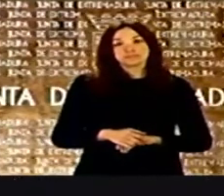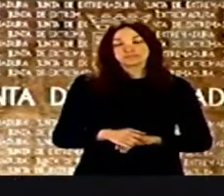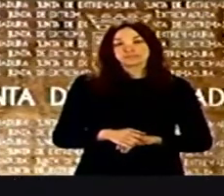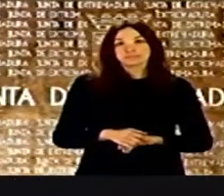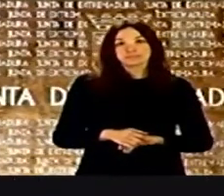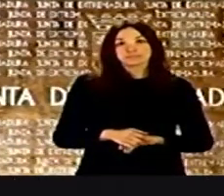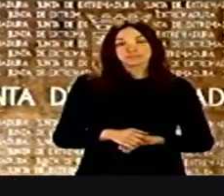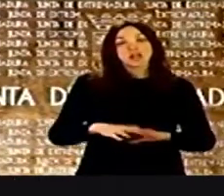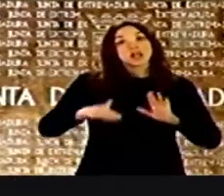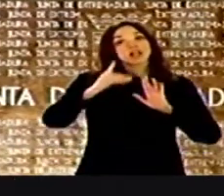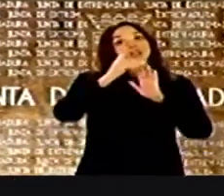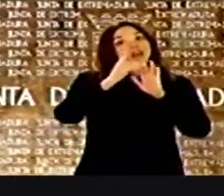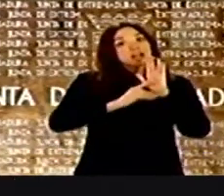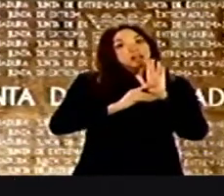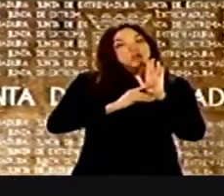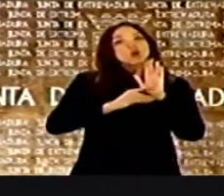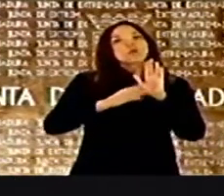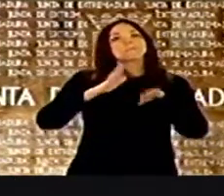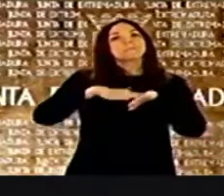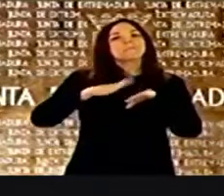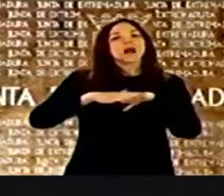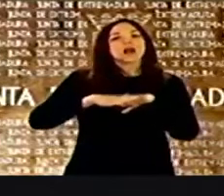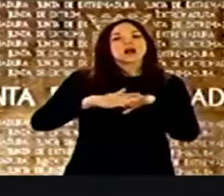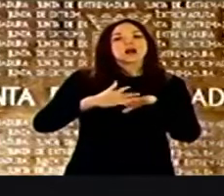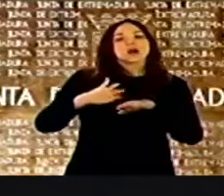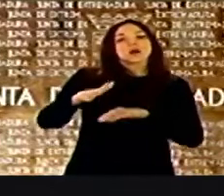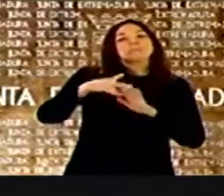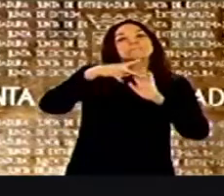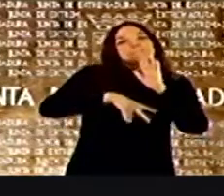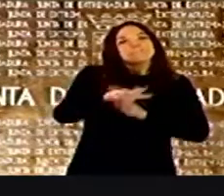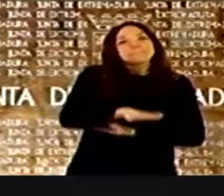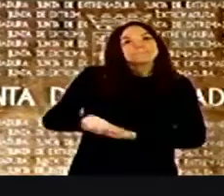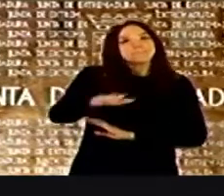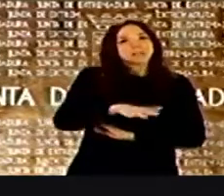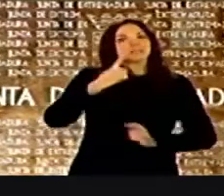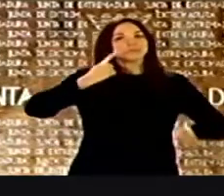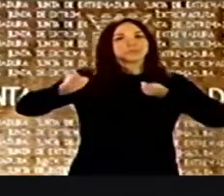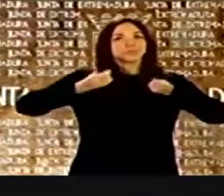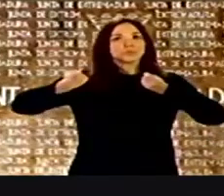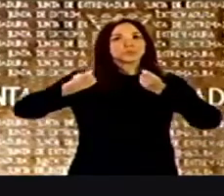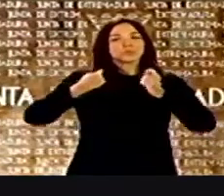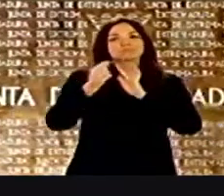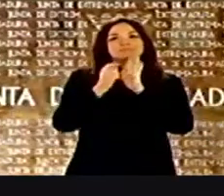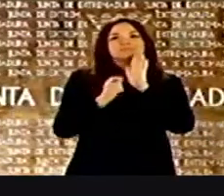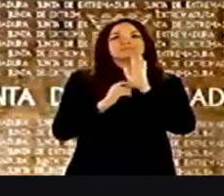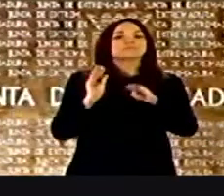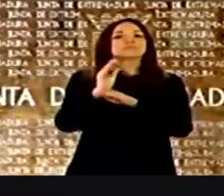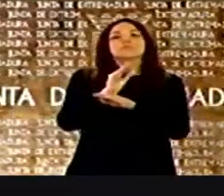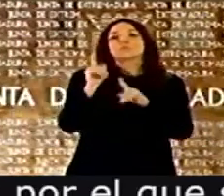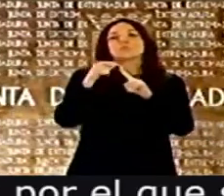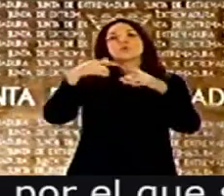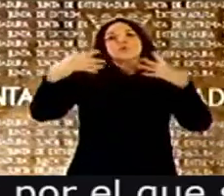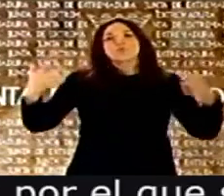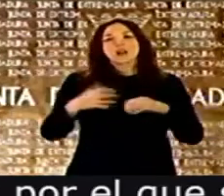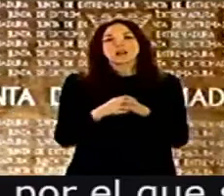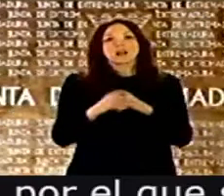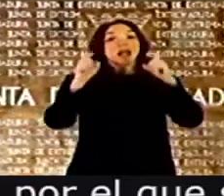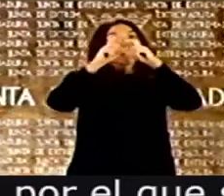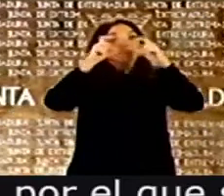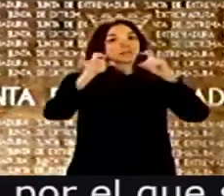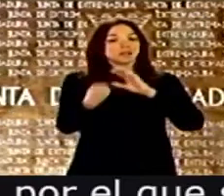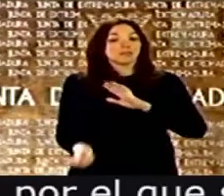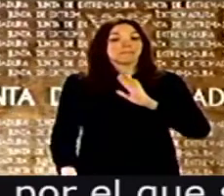el decreto por el que se establecen las bases reguladoras y las normas de aplicación del régimen de ayudas a la creación de empresas para jóvenes agricultores